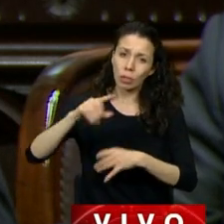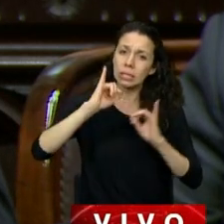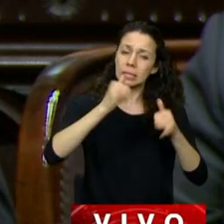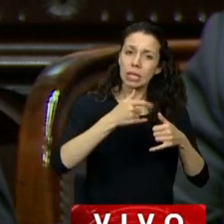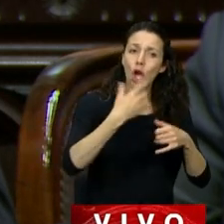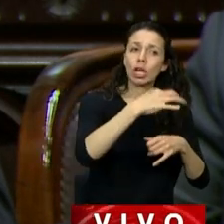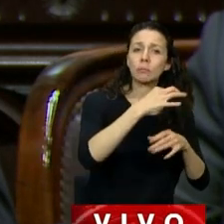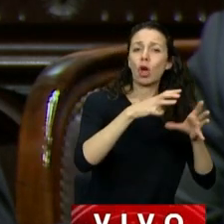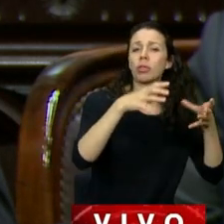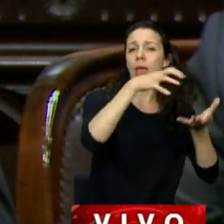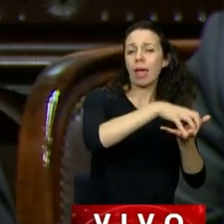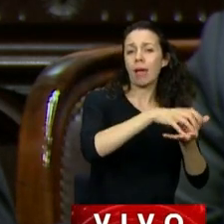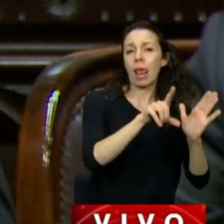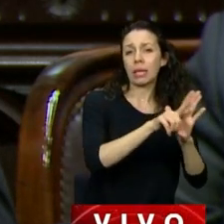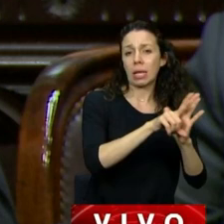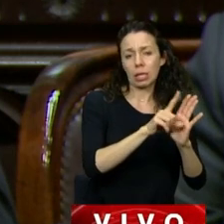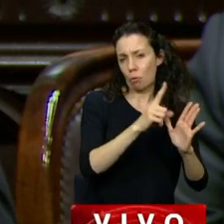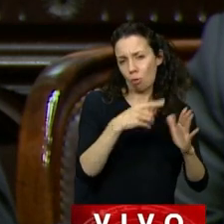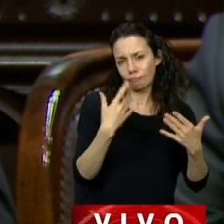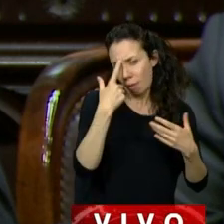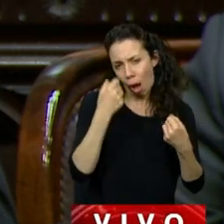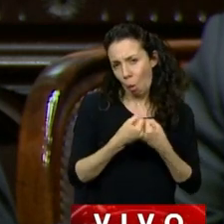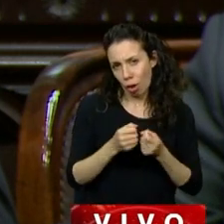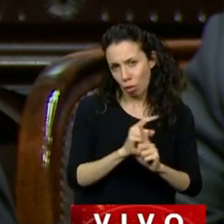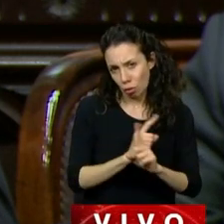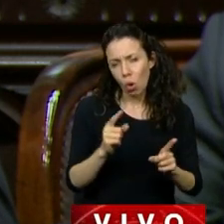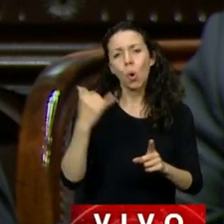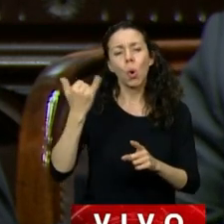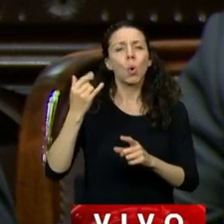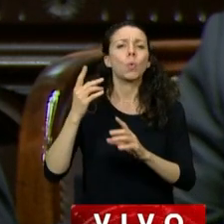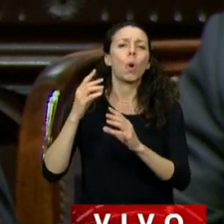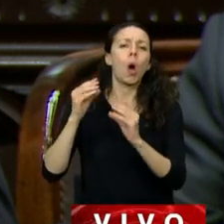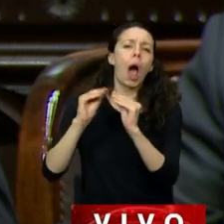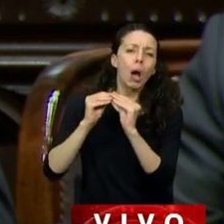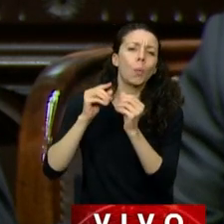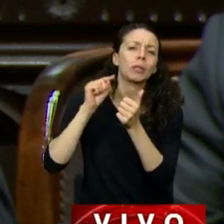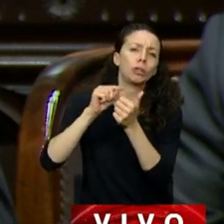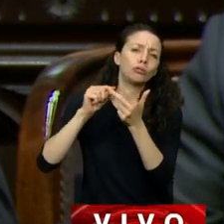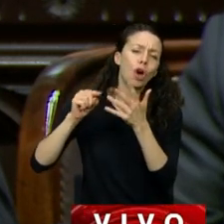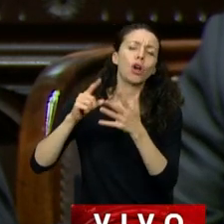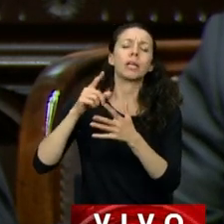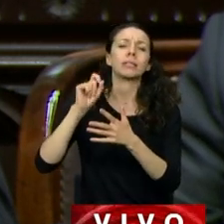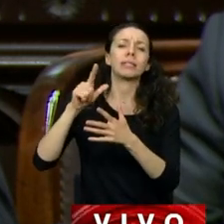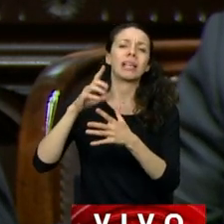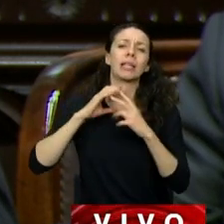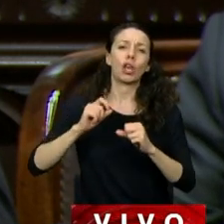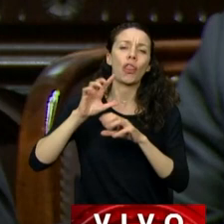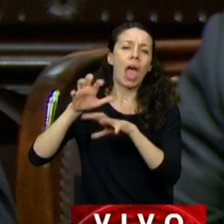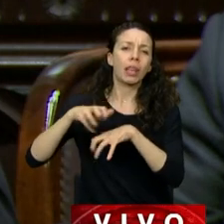iniciadora, por lo cuanto no estamos de acuerdo. Si bien hubieron argumentaciones fuertes del Secretario de Agricultura y del